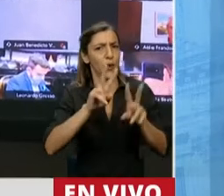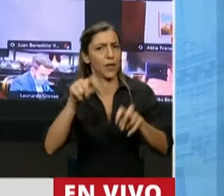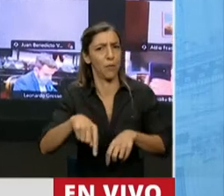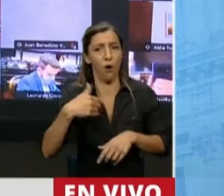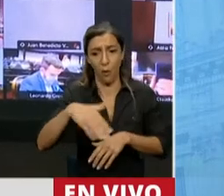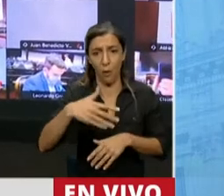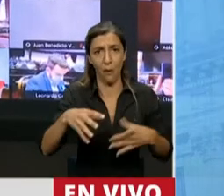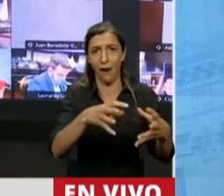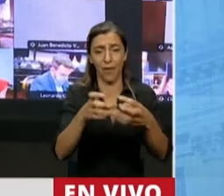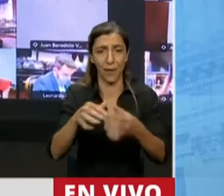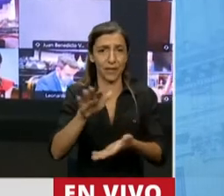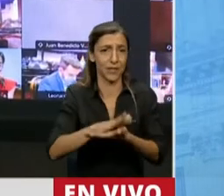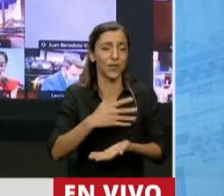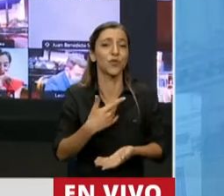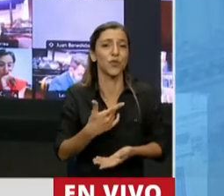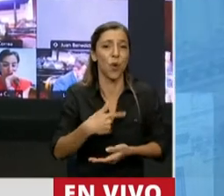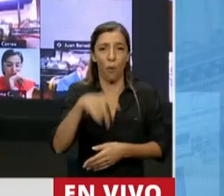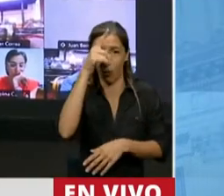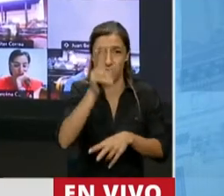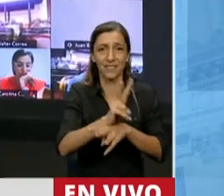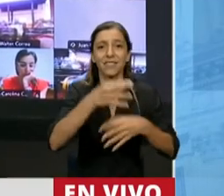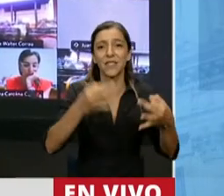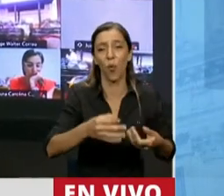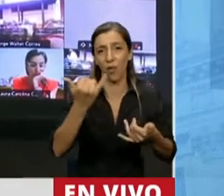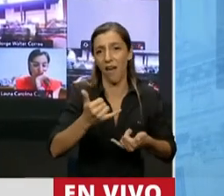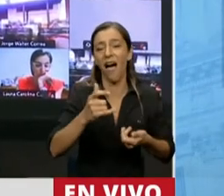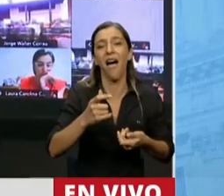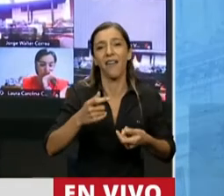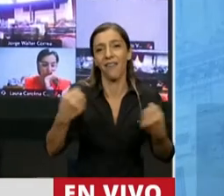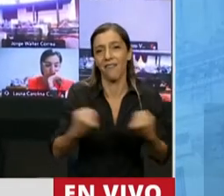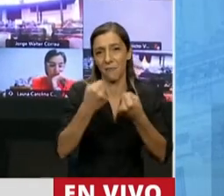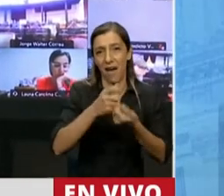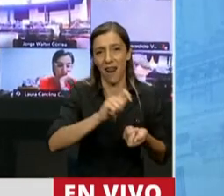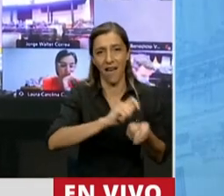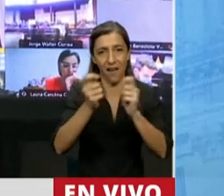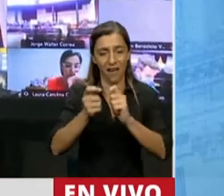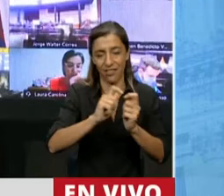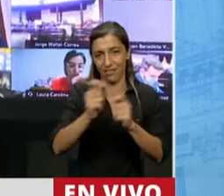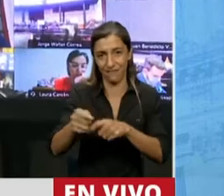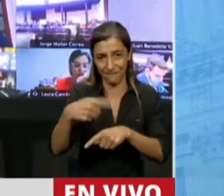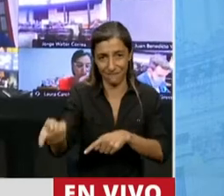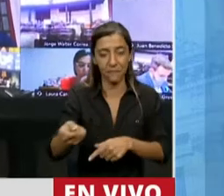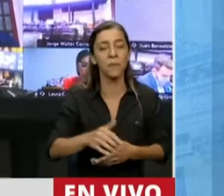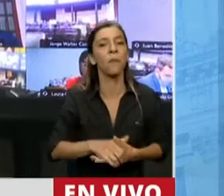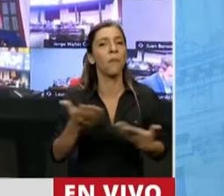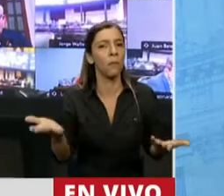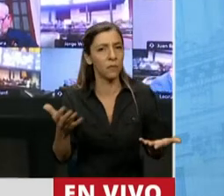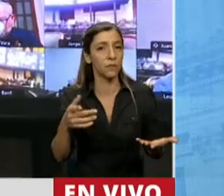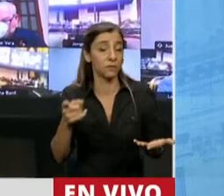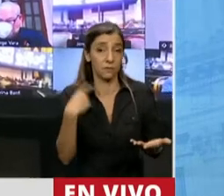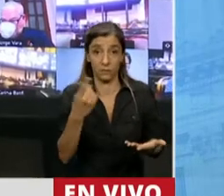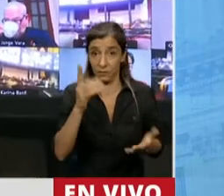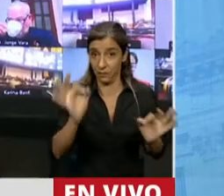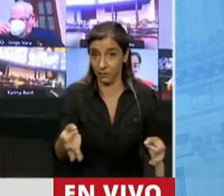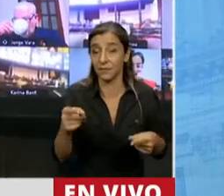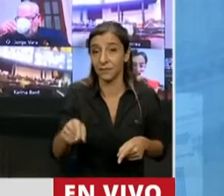ciudad, que como todos saben fue dictaminado en el marco de una única reunión plenaria de